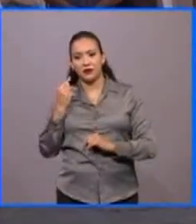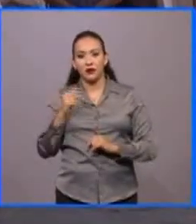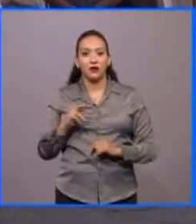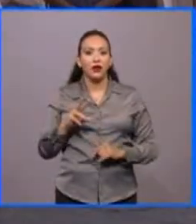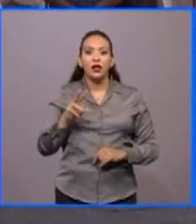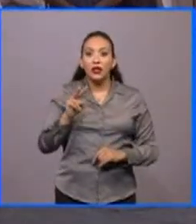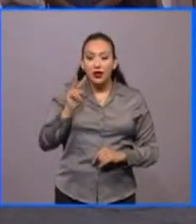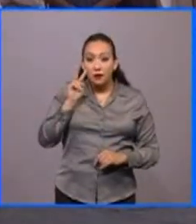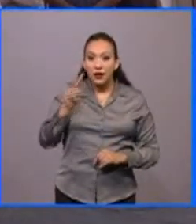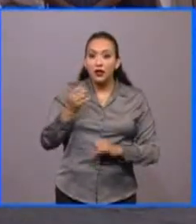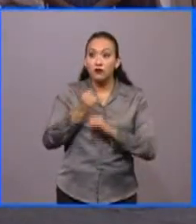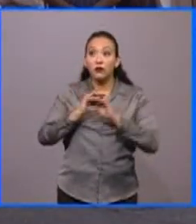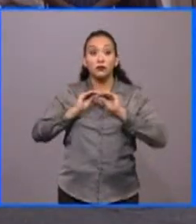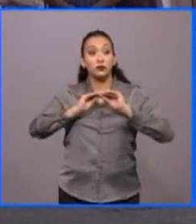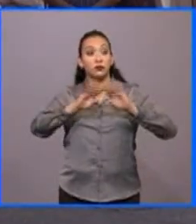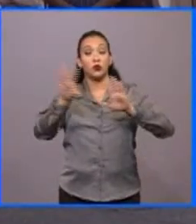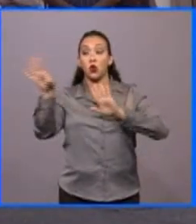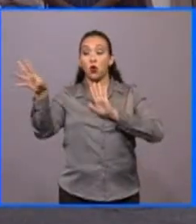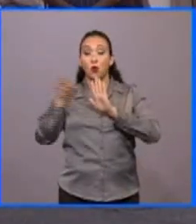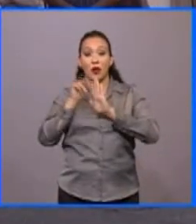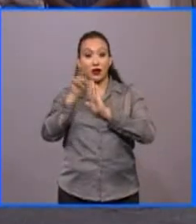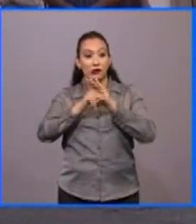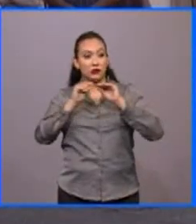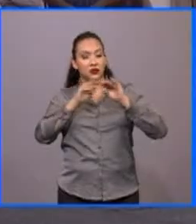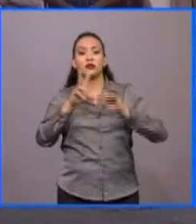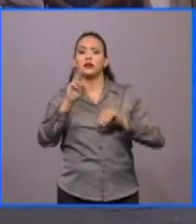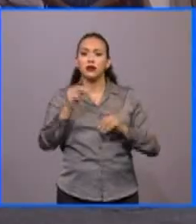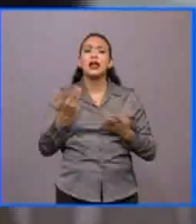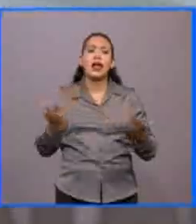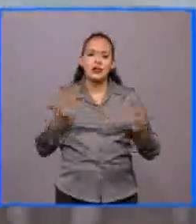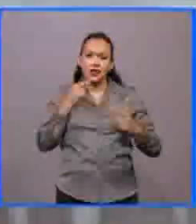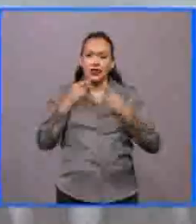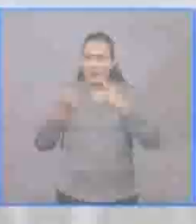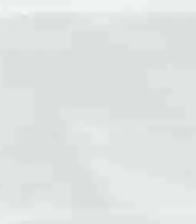replicar contenido vacío y a exigir un mejor debate público.